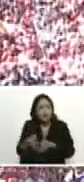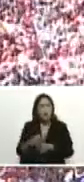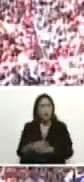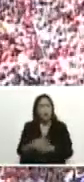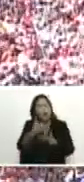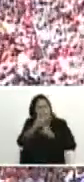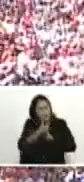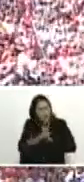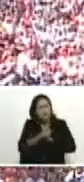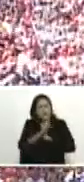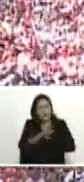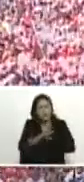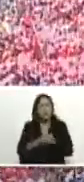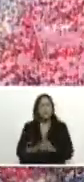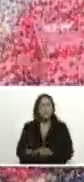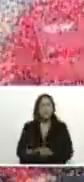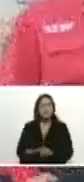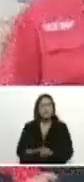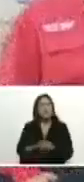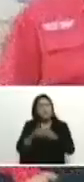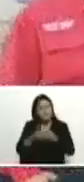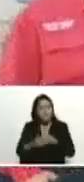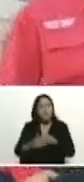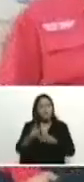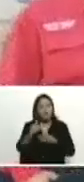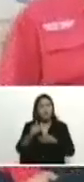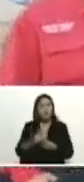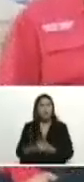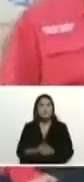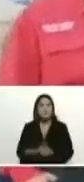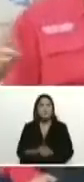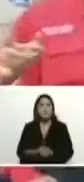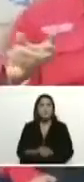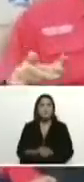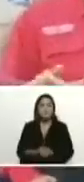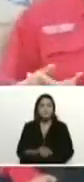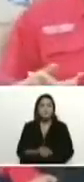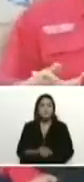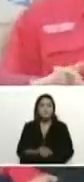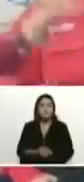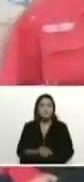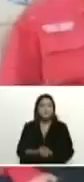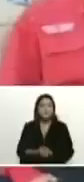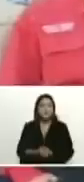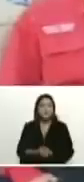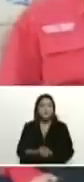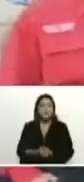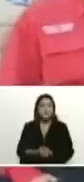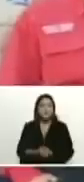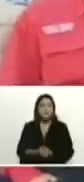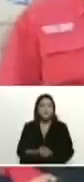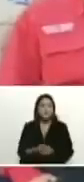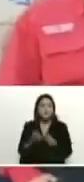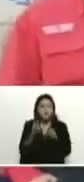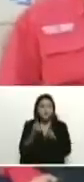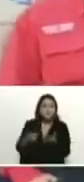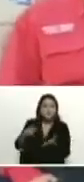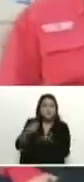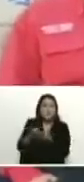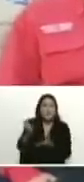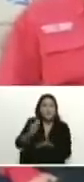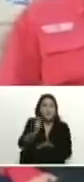confianza que vamos a llegar más temprano que tarde a la recuperación total del salario, pero